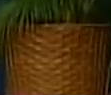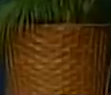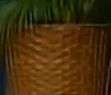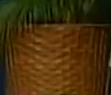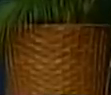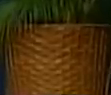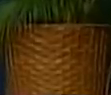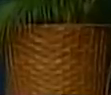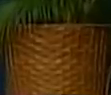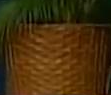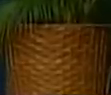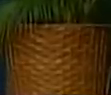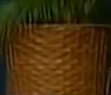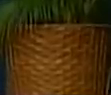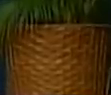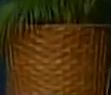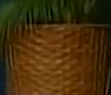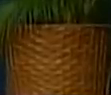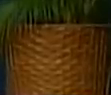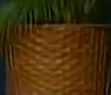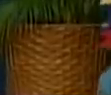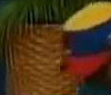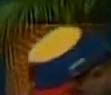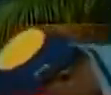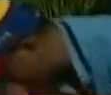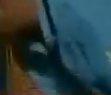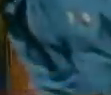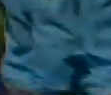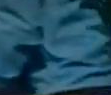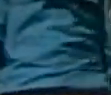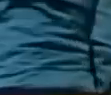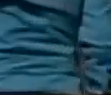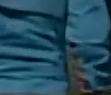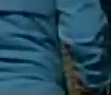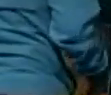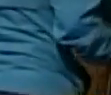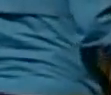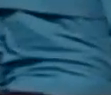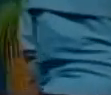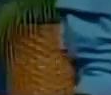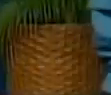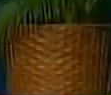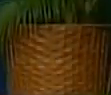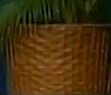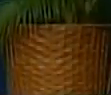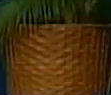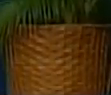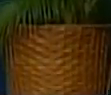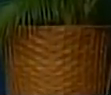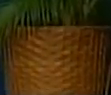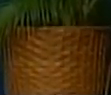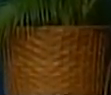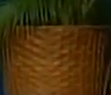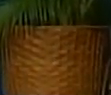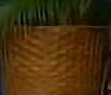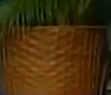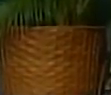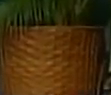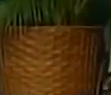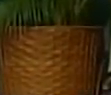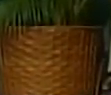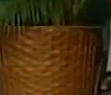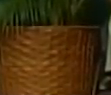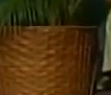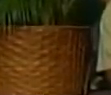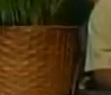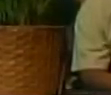educadoras. No nos vayamos sin la reflexión, no nos vayamos sin el compromiso.